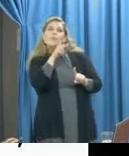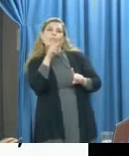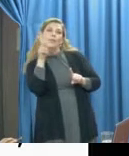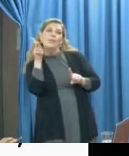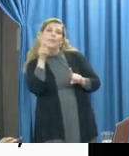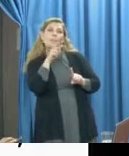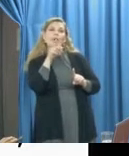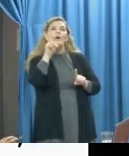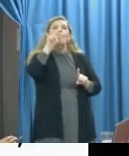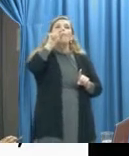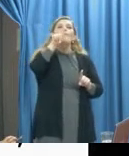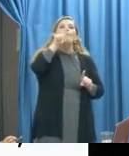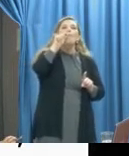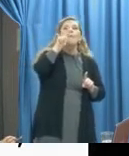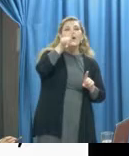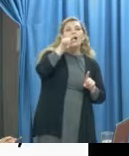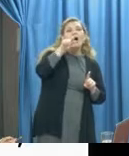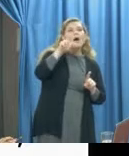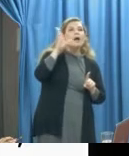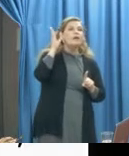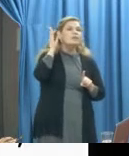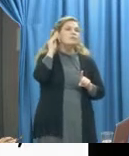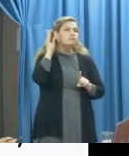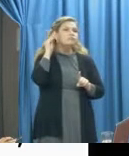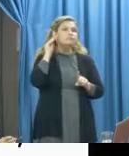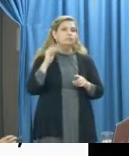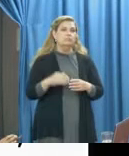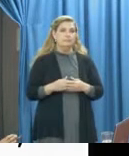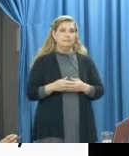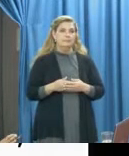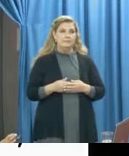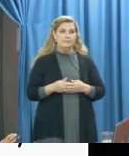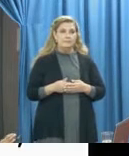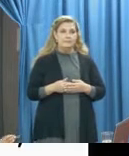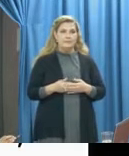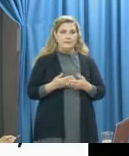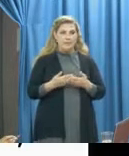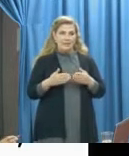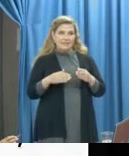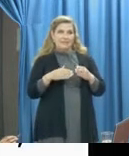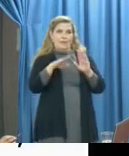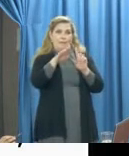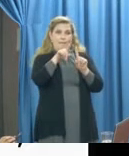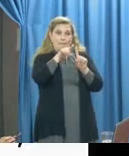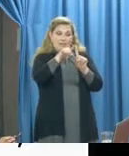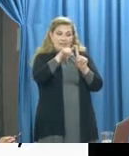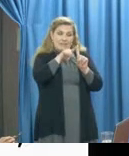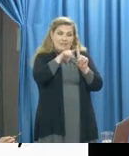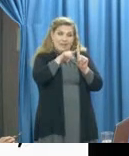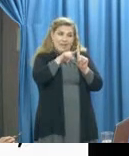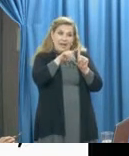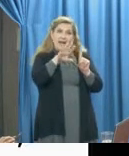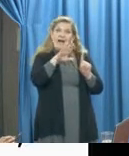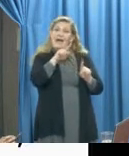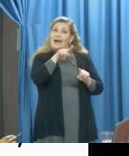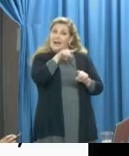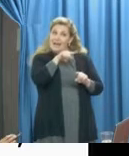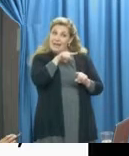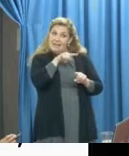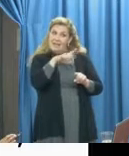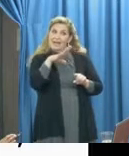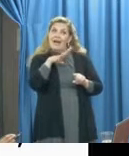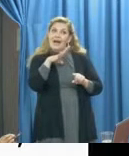el trinar de un pájaro. En esta zona un poquito más oscura es donde se encuentra el